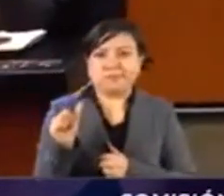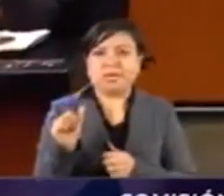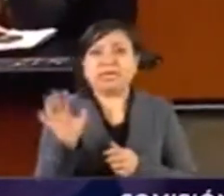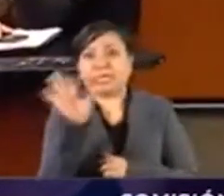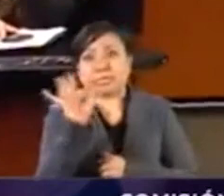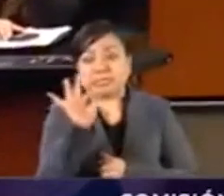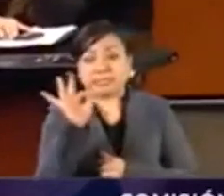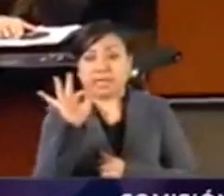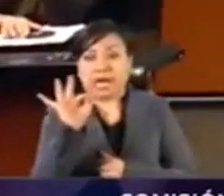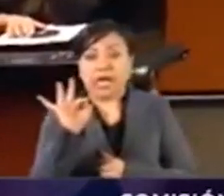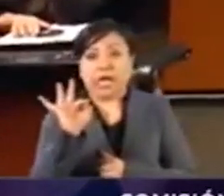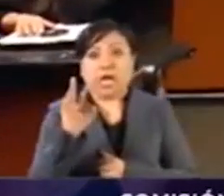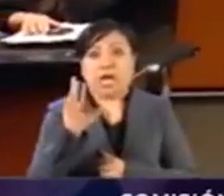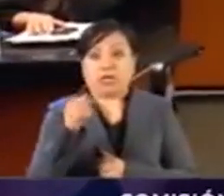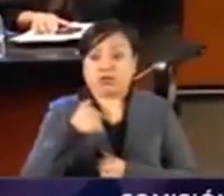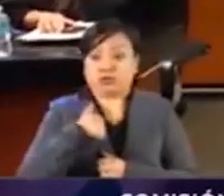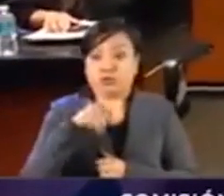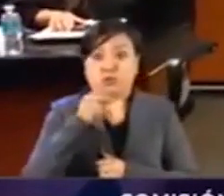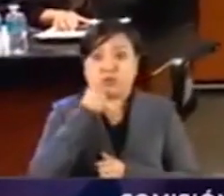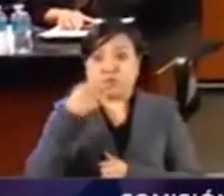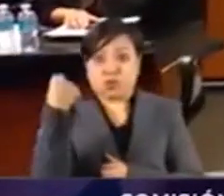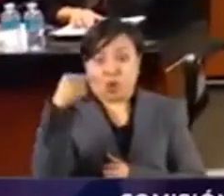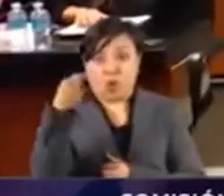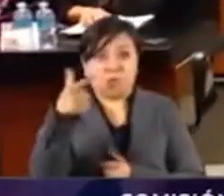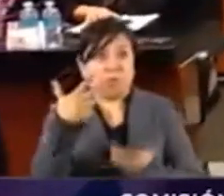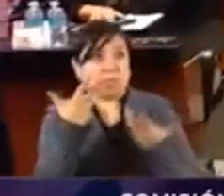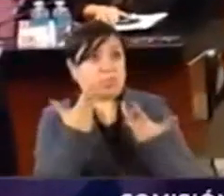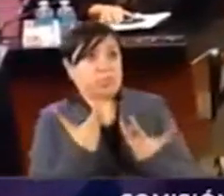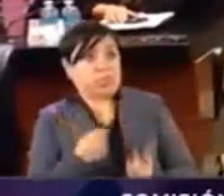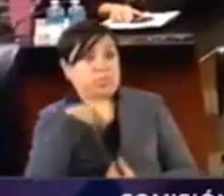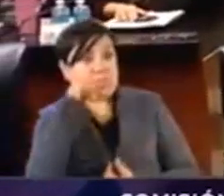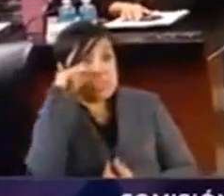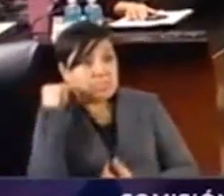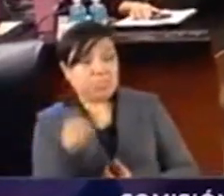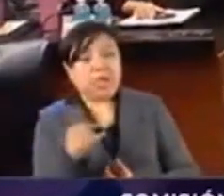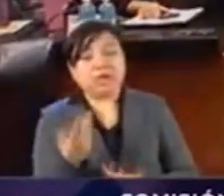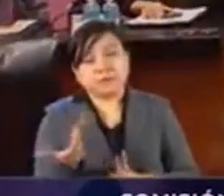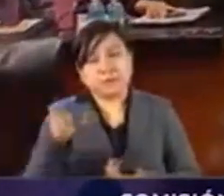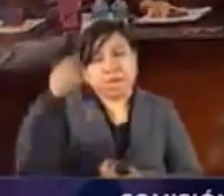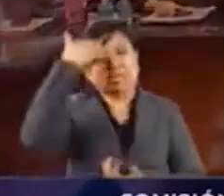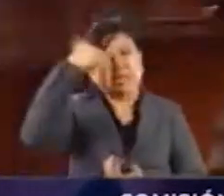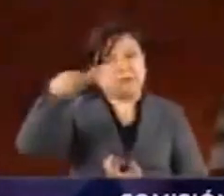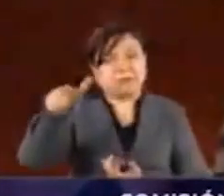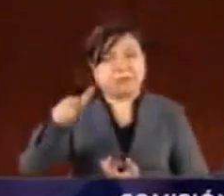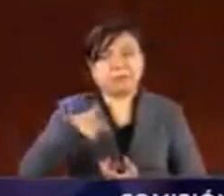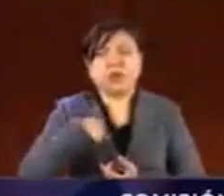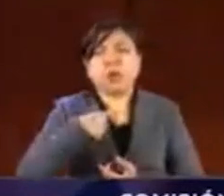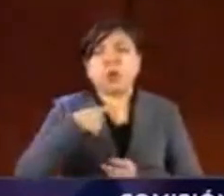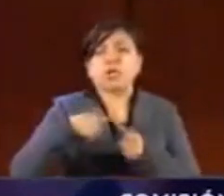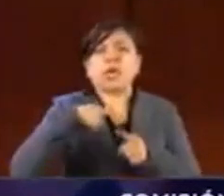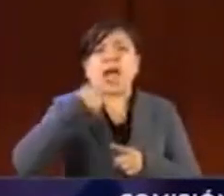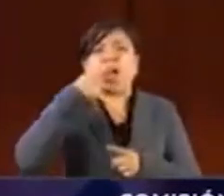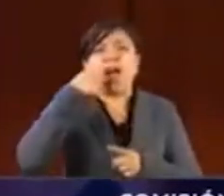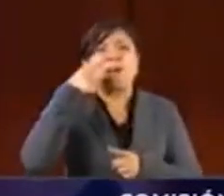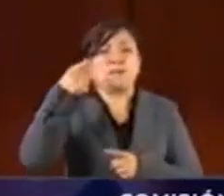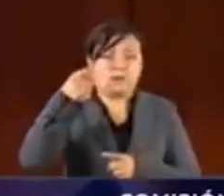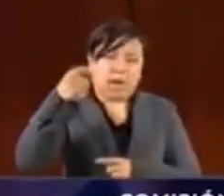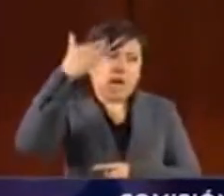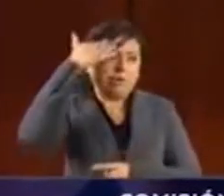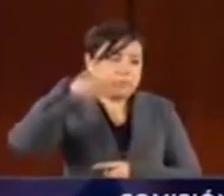se ofende porque no digo su nombre, pero con que él lo sepa ya es bueno. De lo que estamos hablando aquí